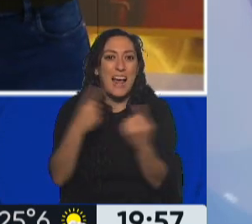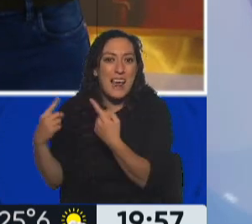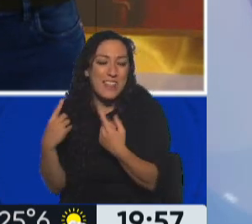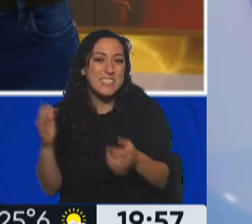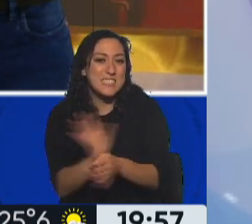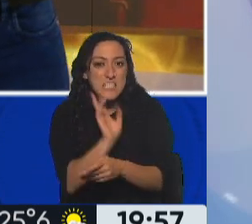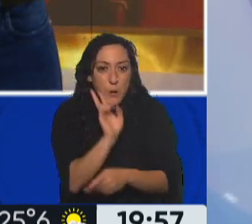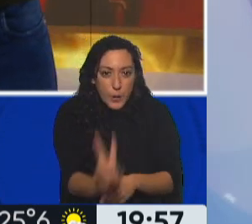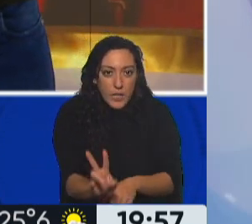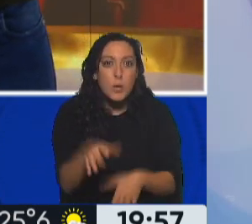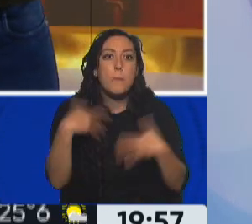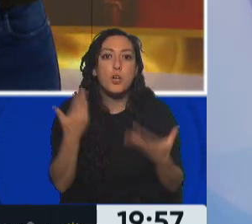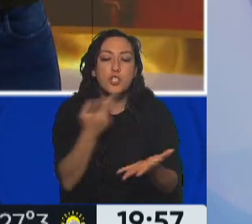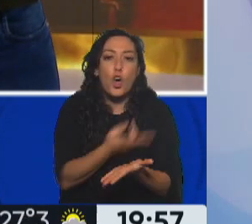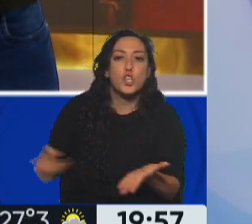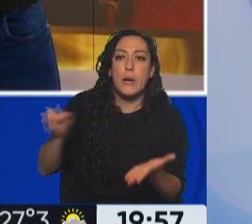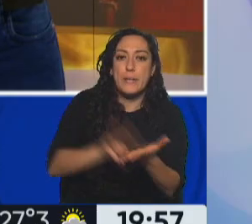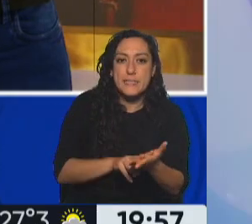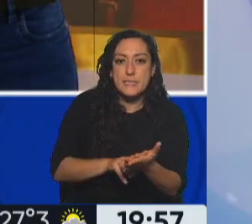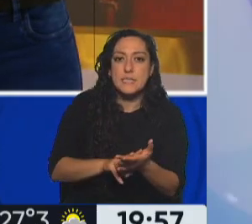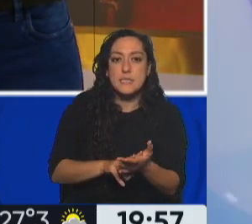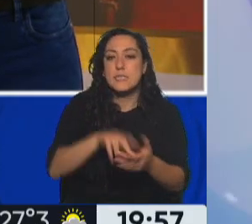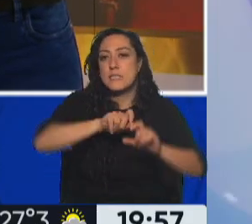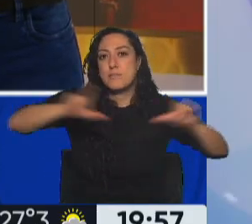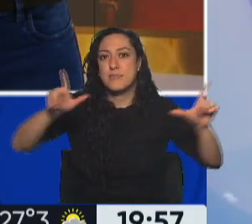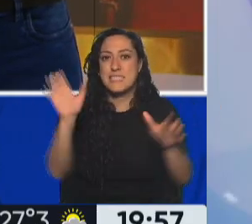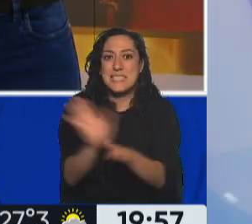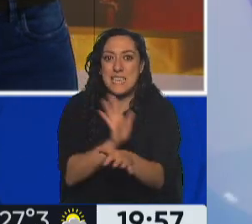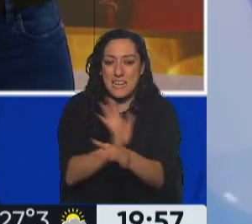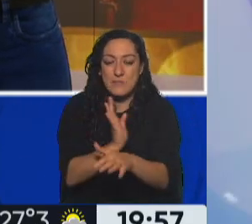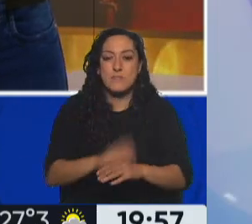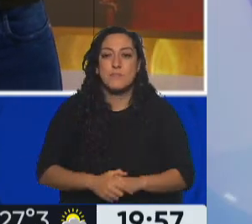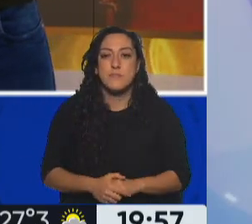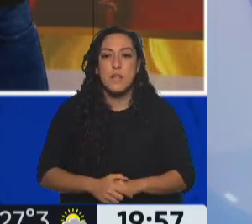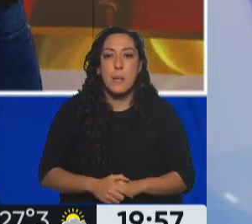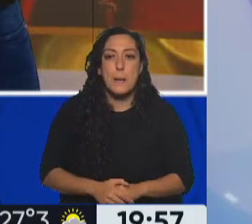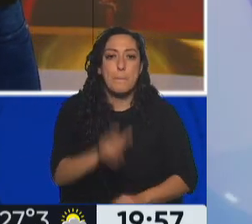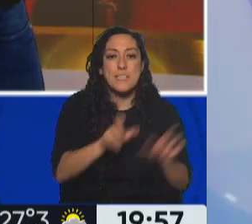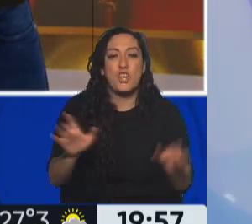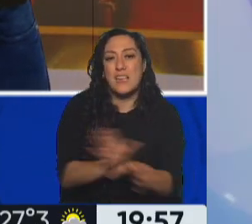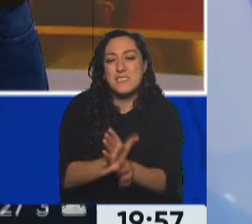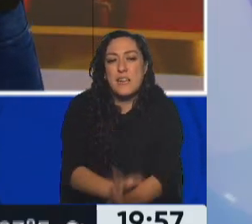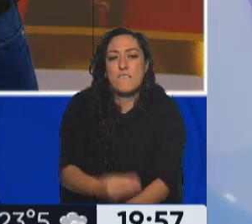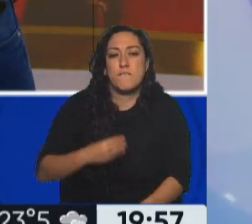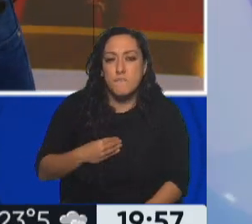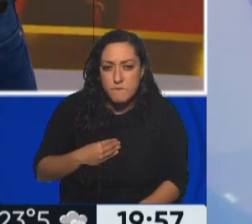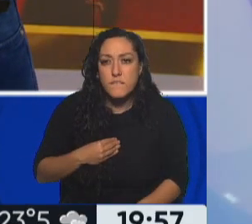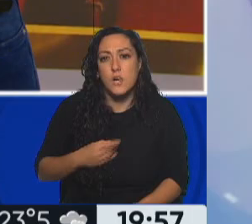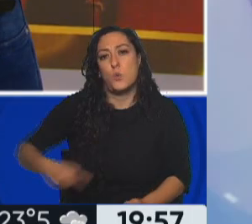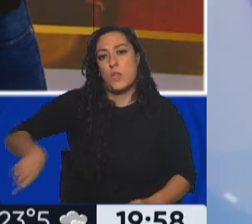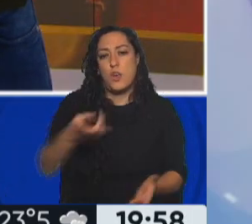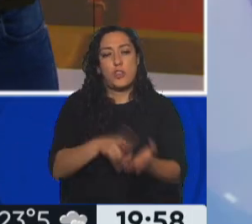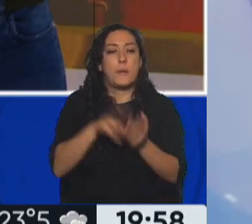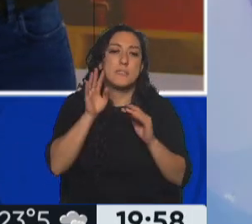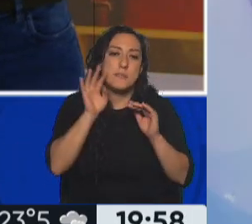cines, es que vuelve justamente a la pantalla grande. Así que ahora, para la gente que es amante del cine, vaya nuevamente